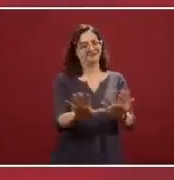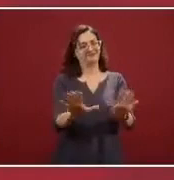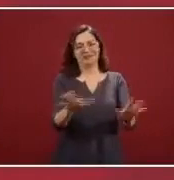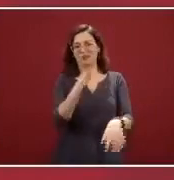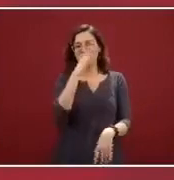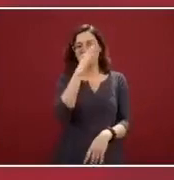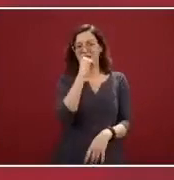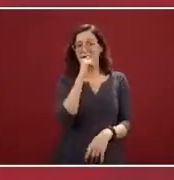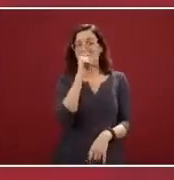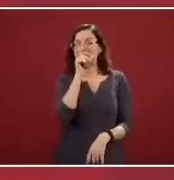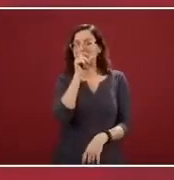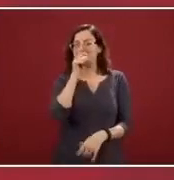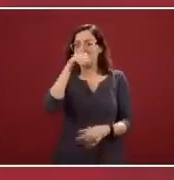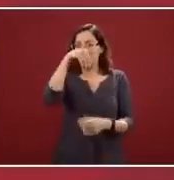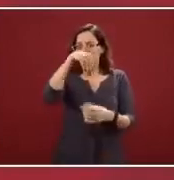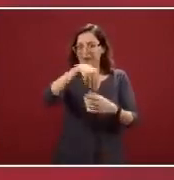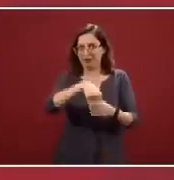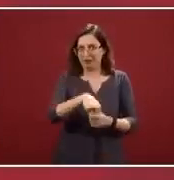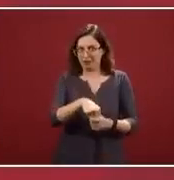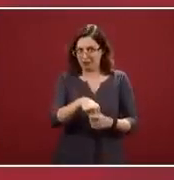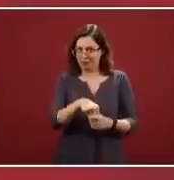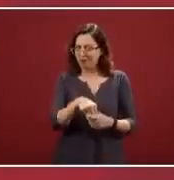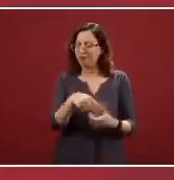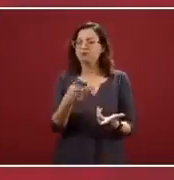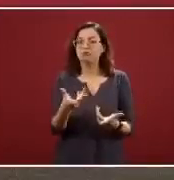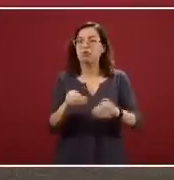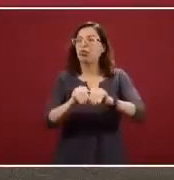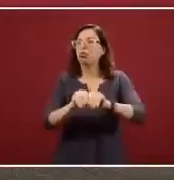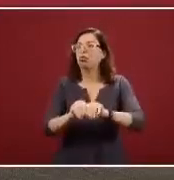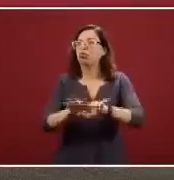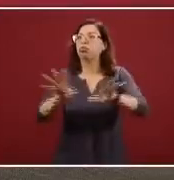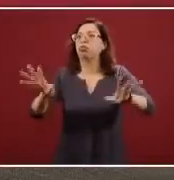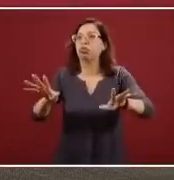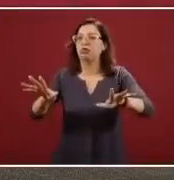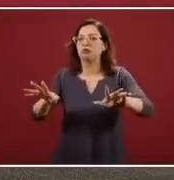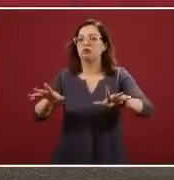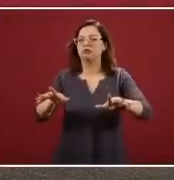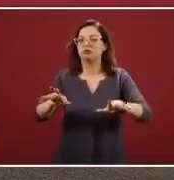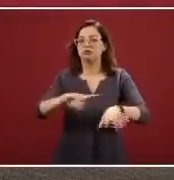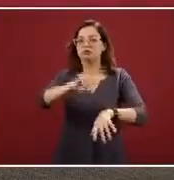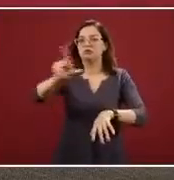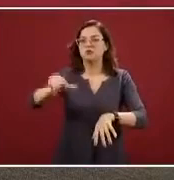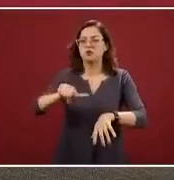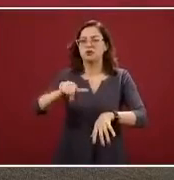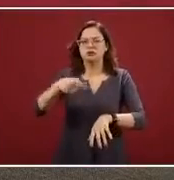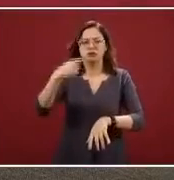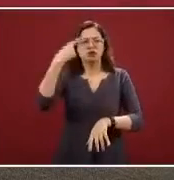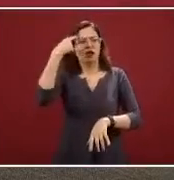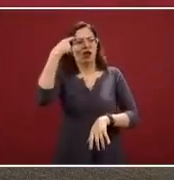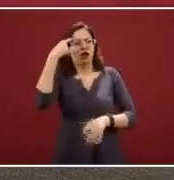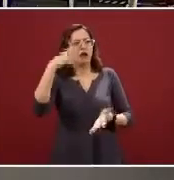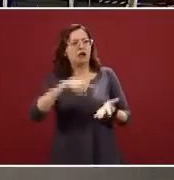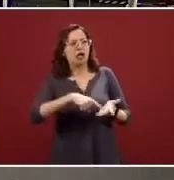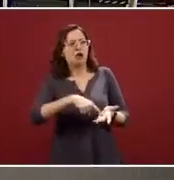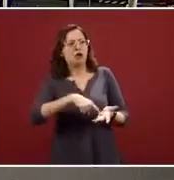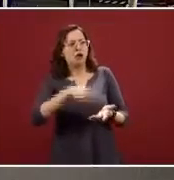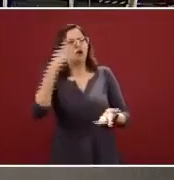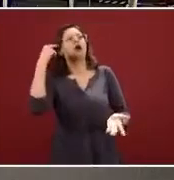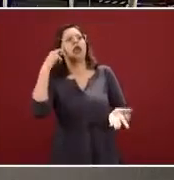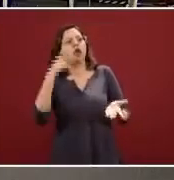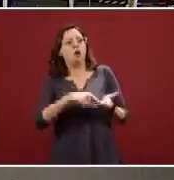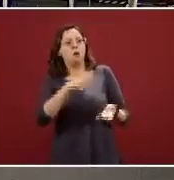médicas, ni mayor información que pueda generar alguna conjetura y en su momento identificar una persona. Hay que ser